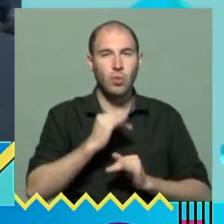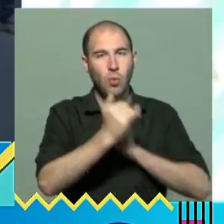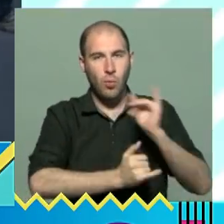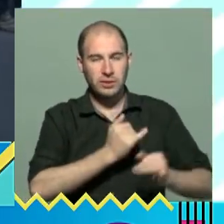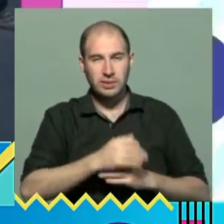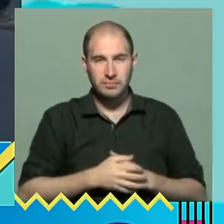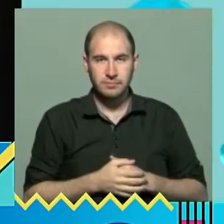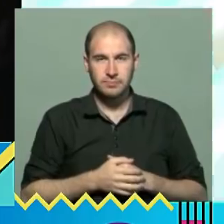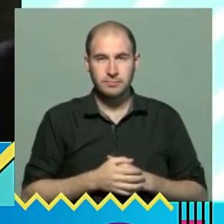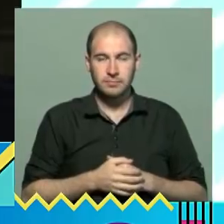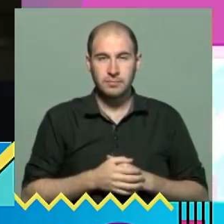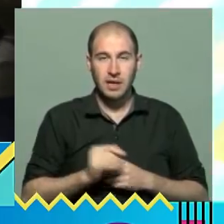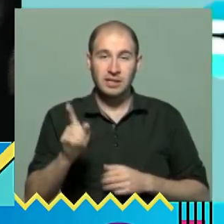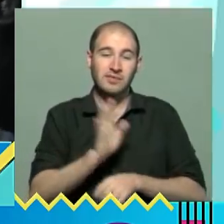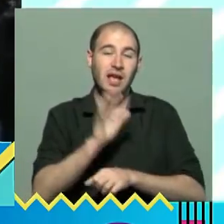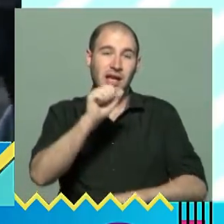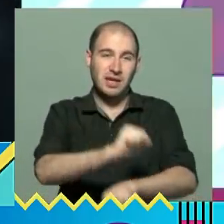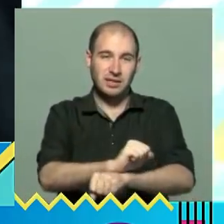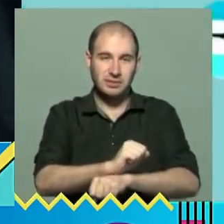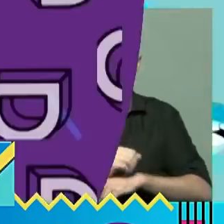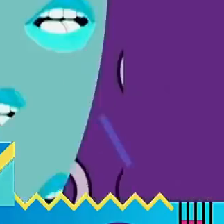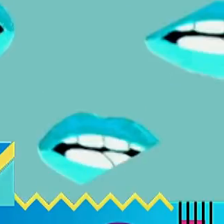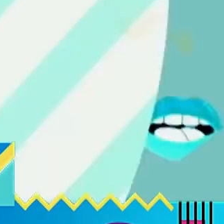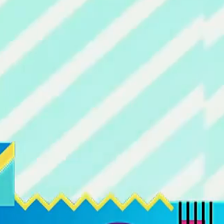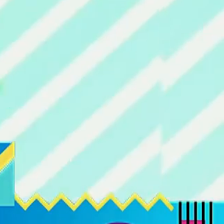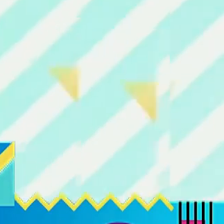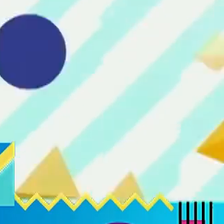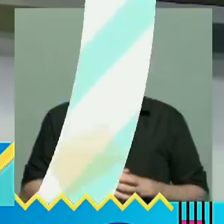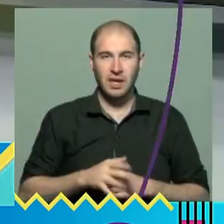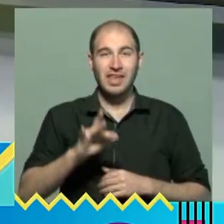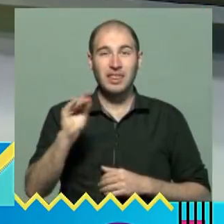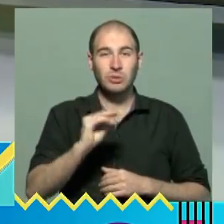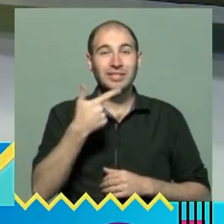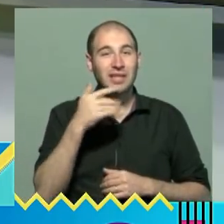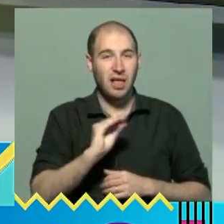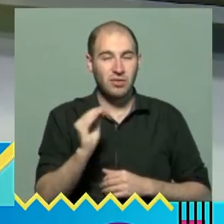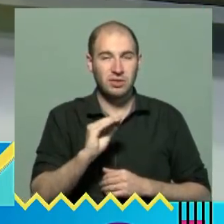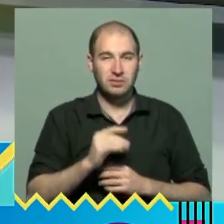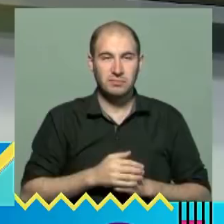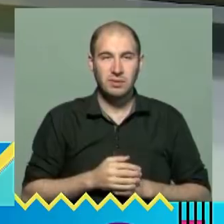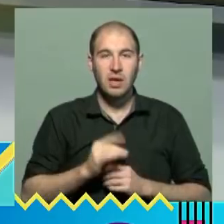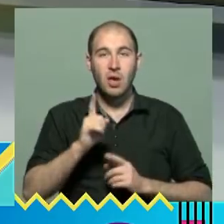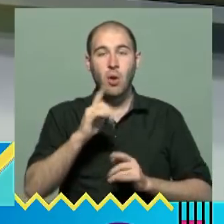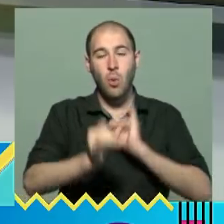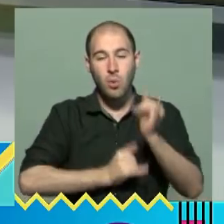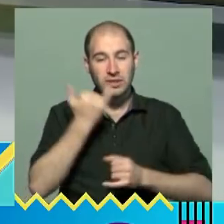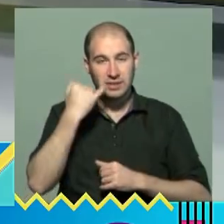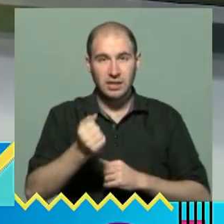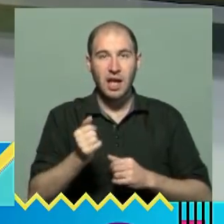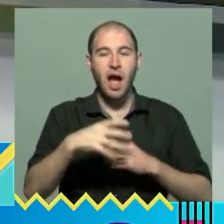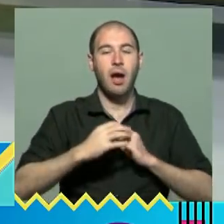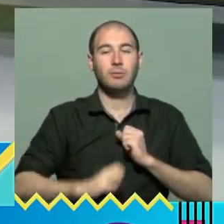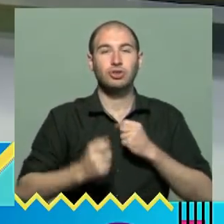decirlo implica la cárcel. Bien. Hay diputados y senadores que te han dicho que no